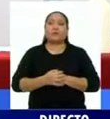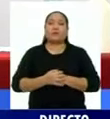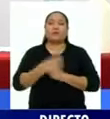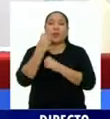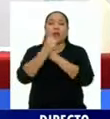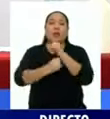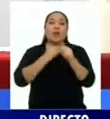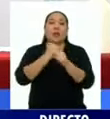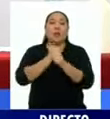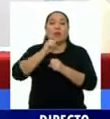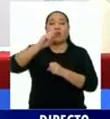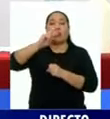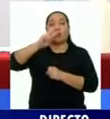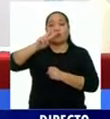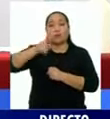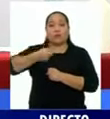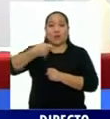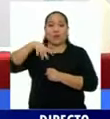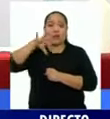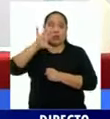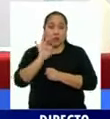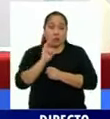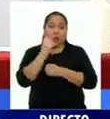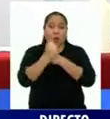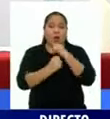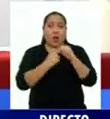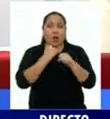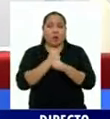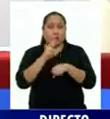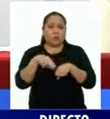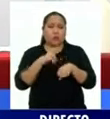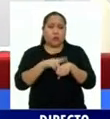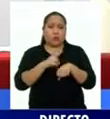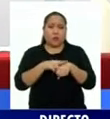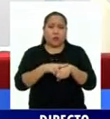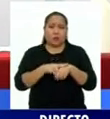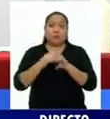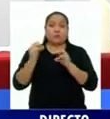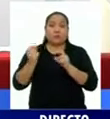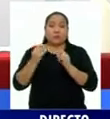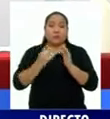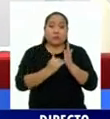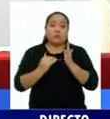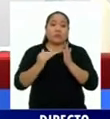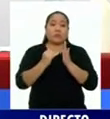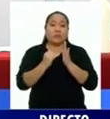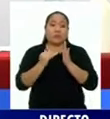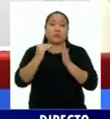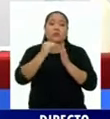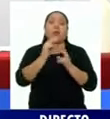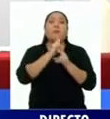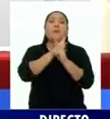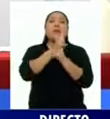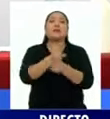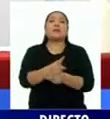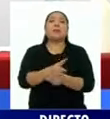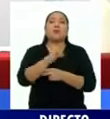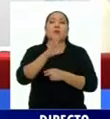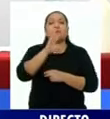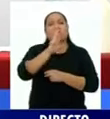año 2019, un año normal, el ritmo de crecimiento del crédito era de como